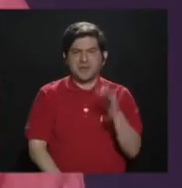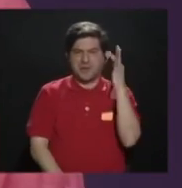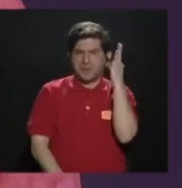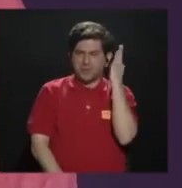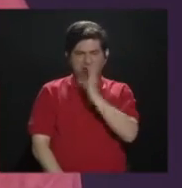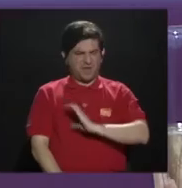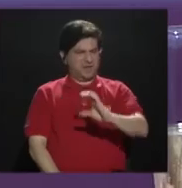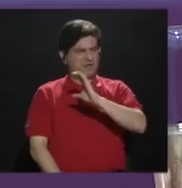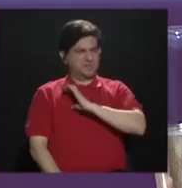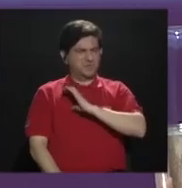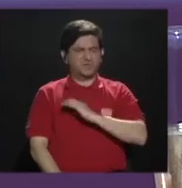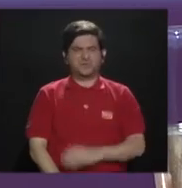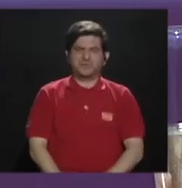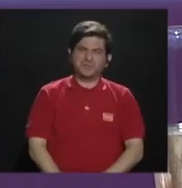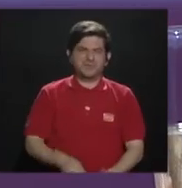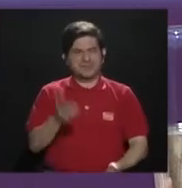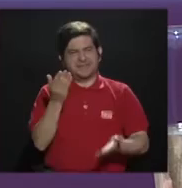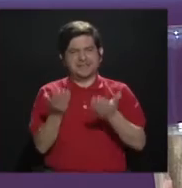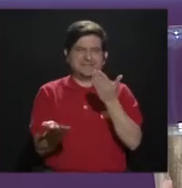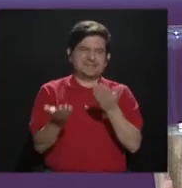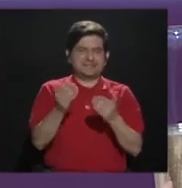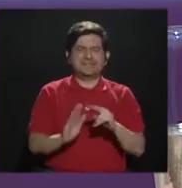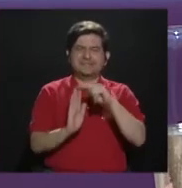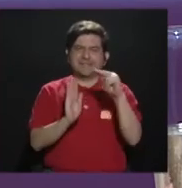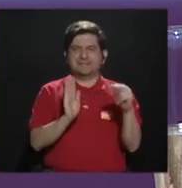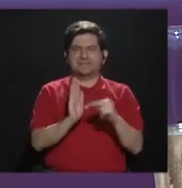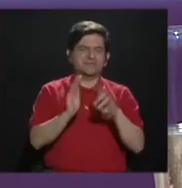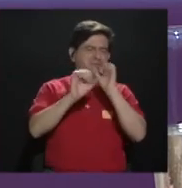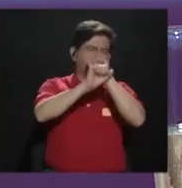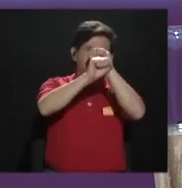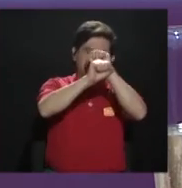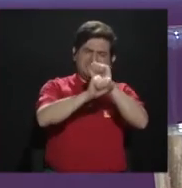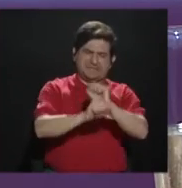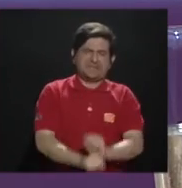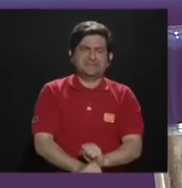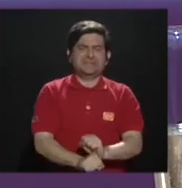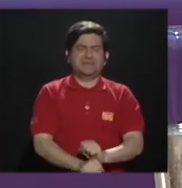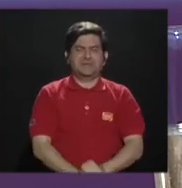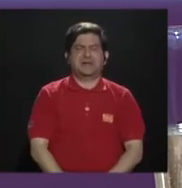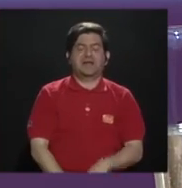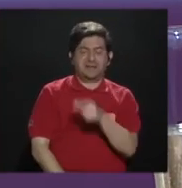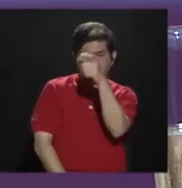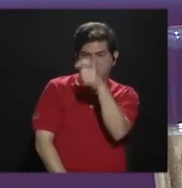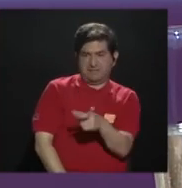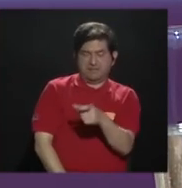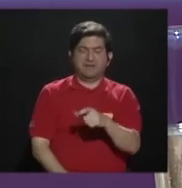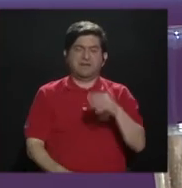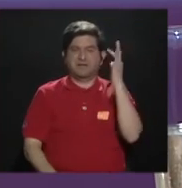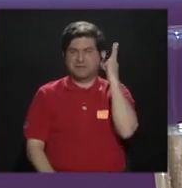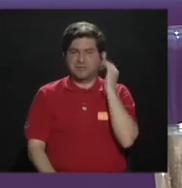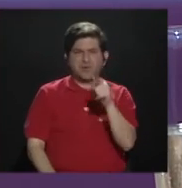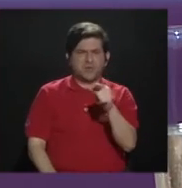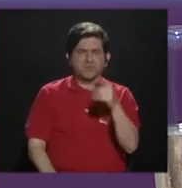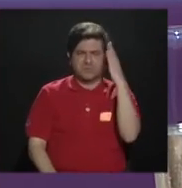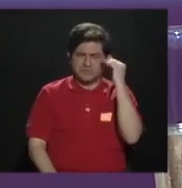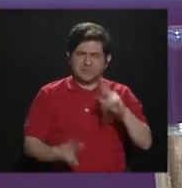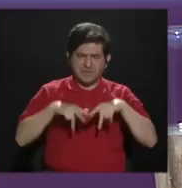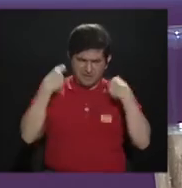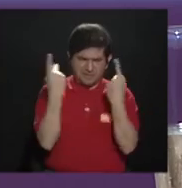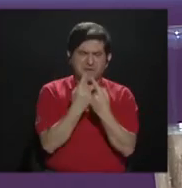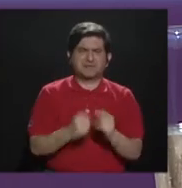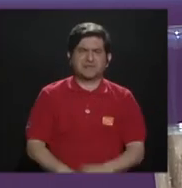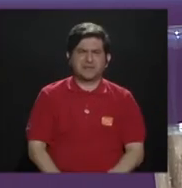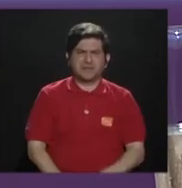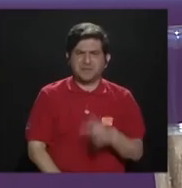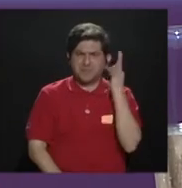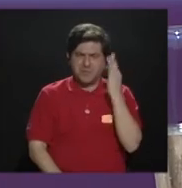se comportan mejor, digamos, de acuerdo a ciertos estándares muy tradicionales de ser mujer. ¿Cuál es la experiencia en tu partido? ¿Son mal